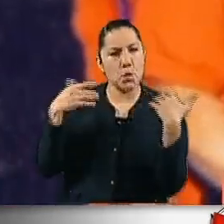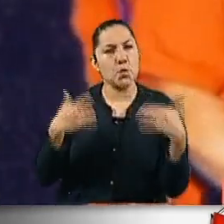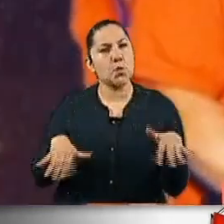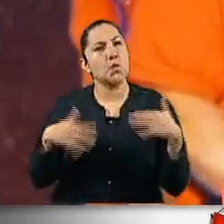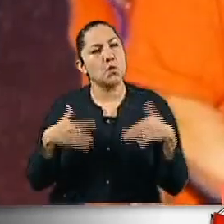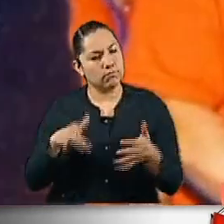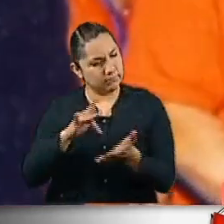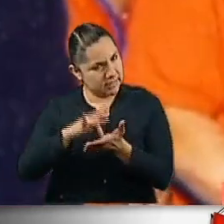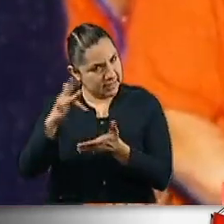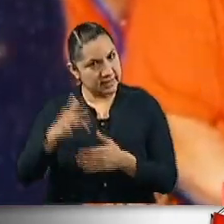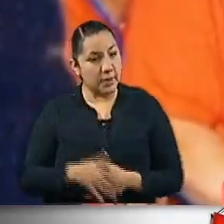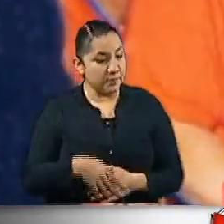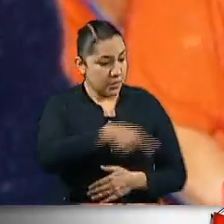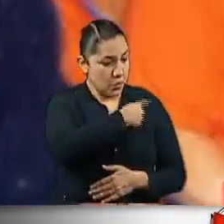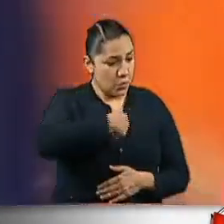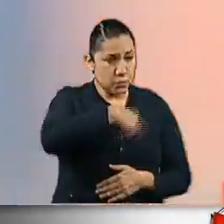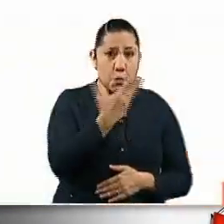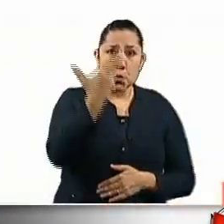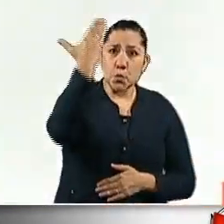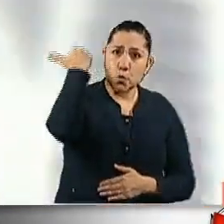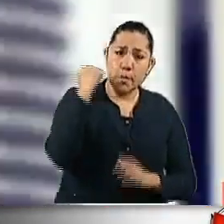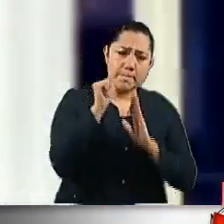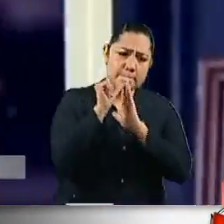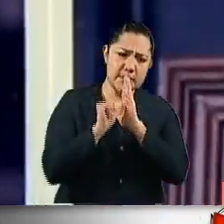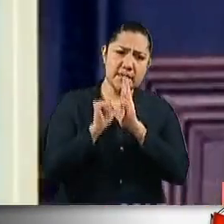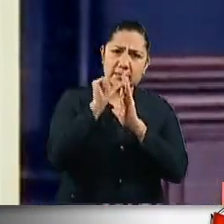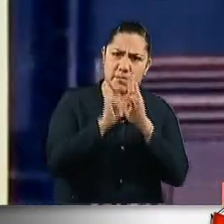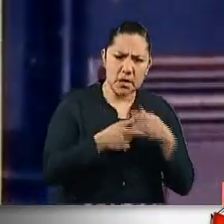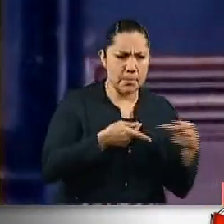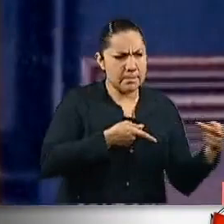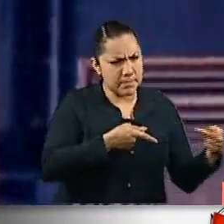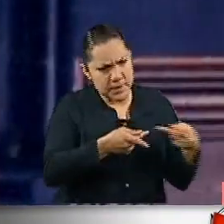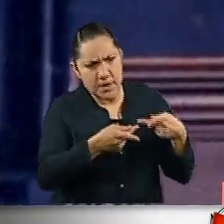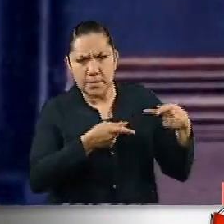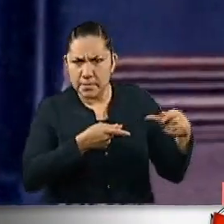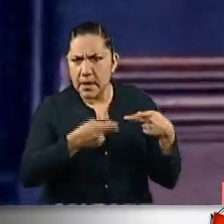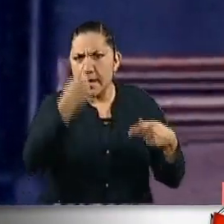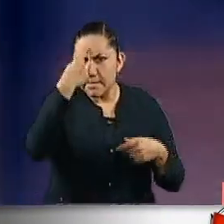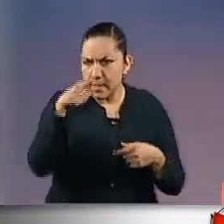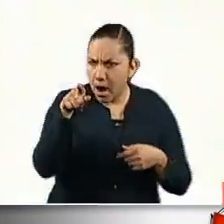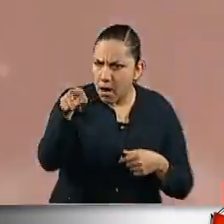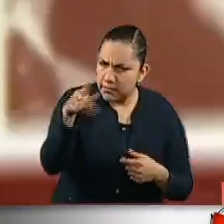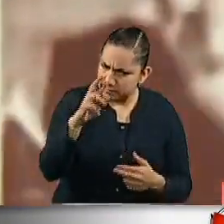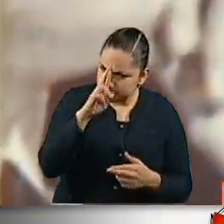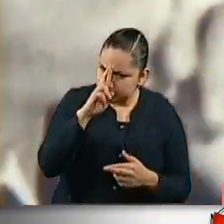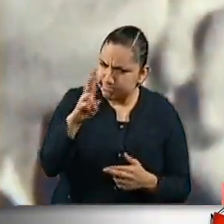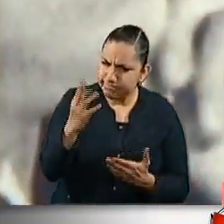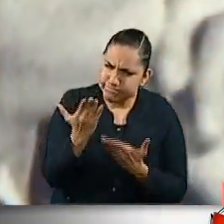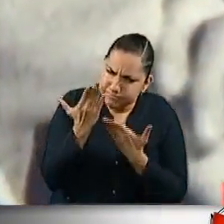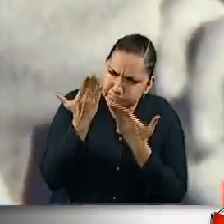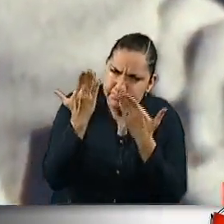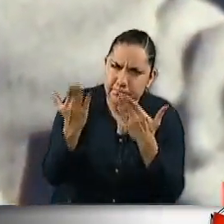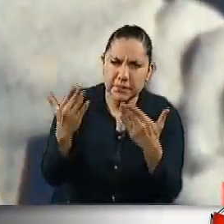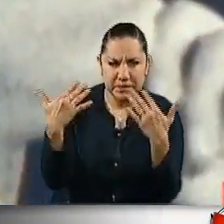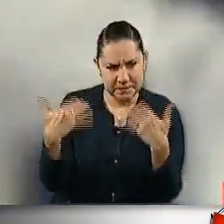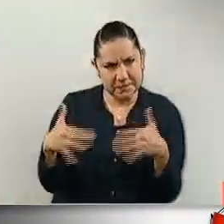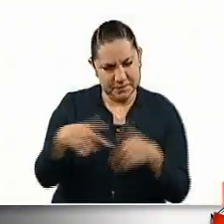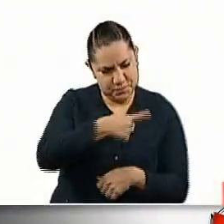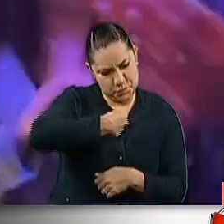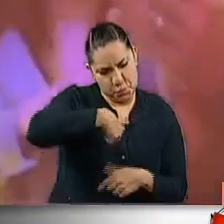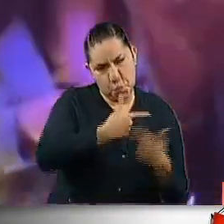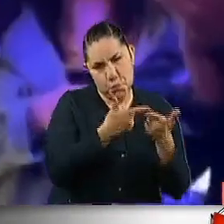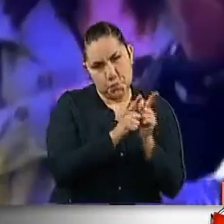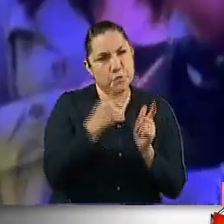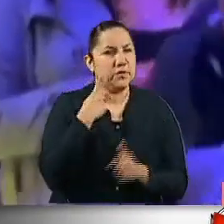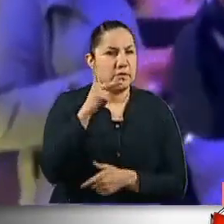hace muchos meses en el Grupo Parlamentario de Acción Nacional. Te vemos a ti